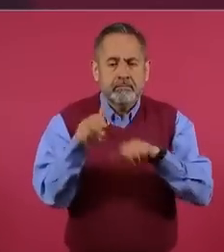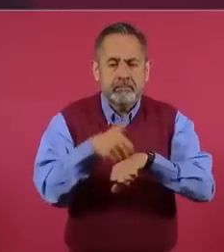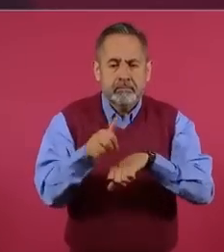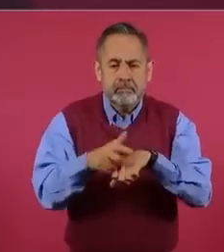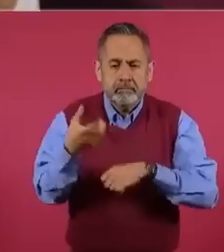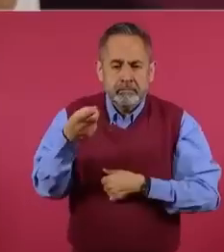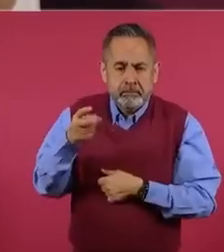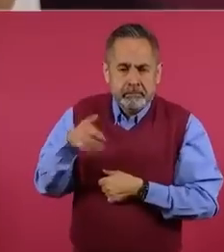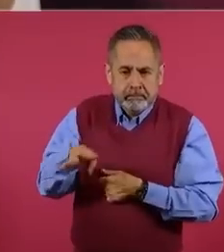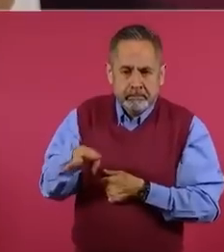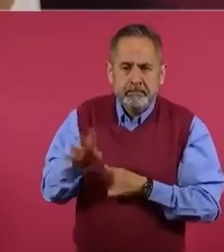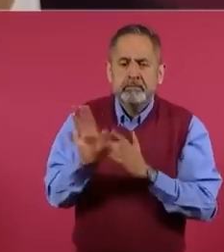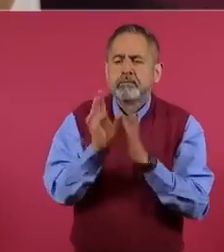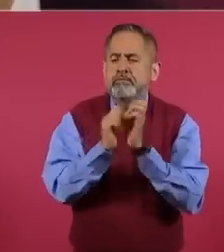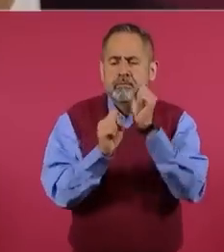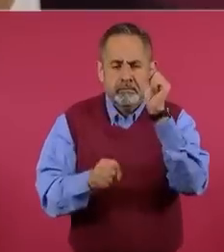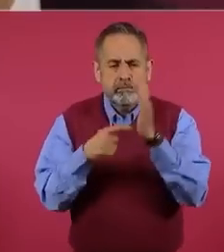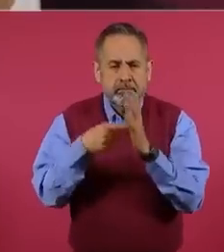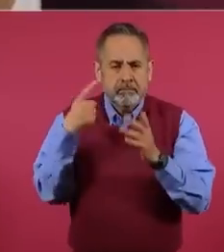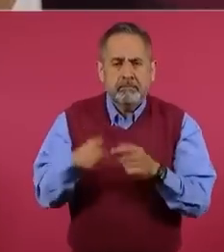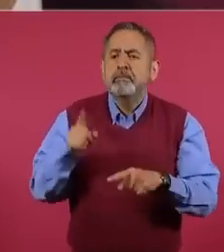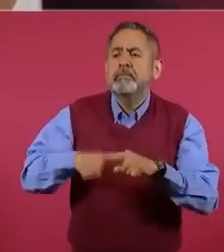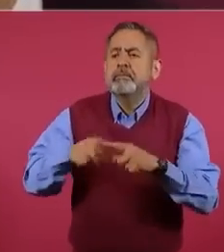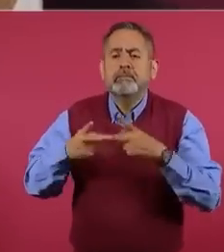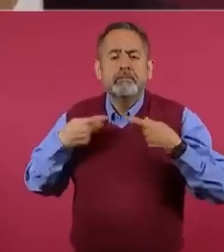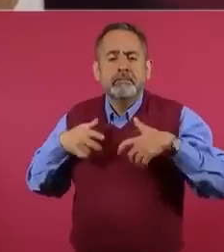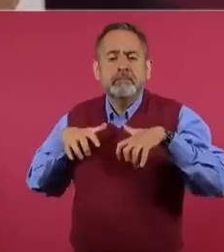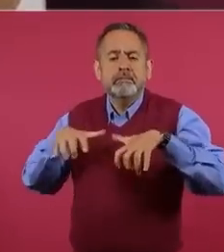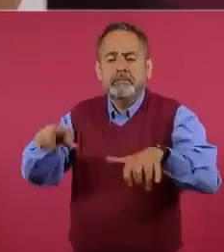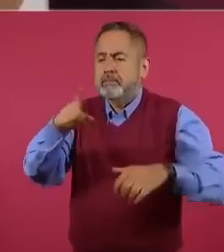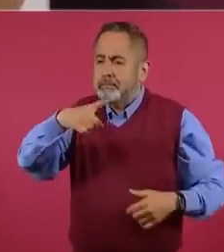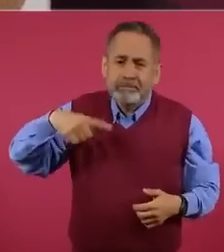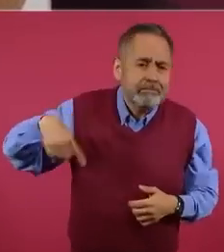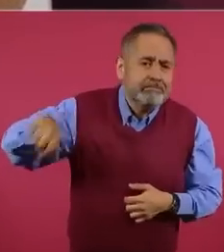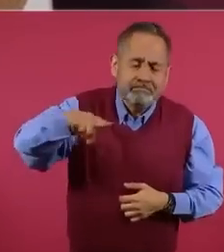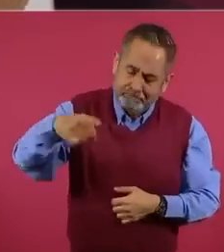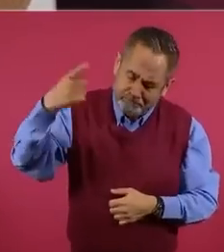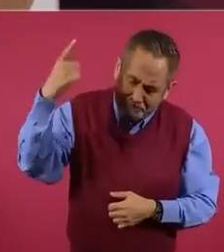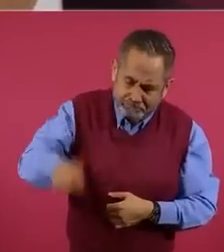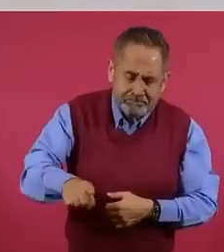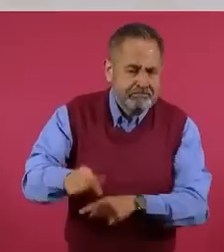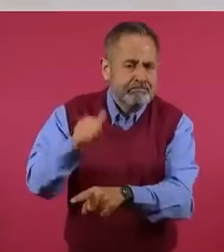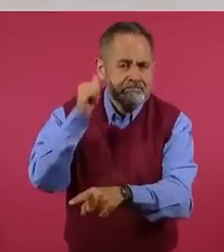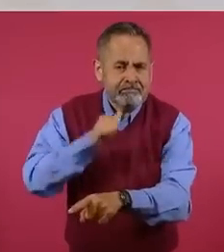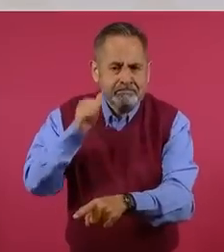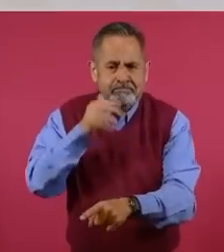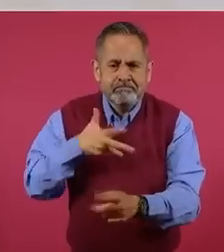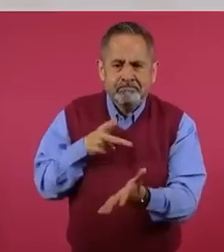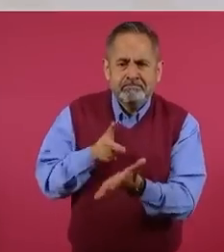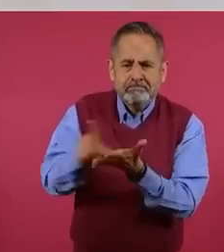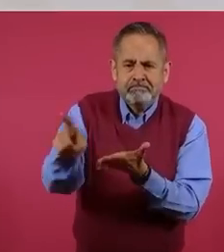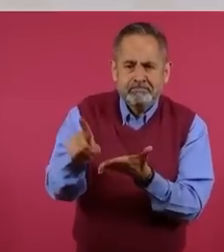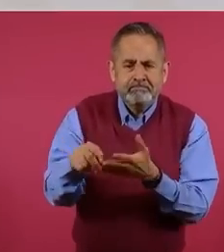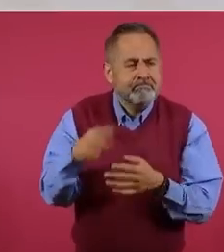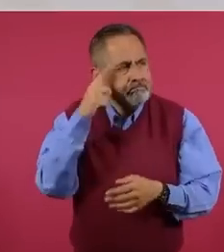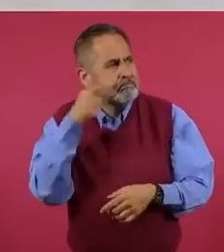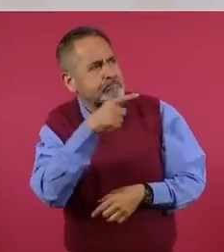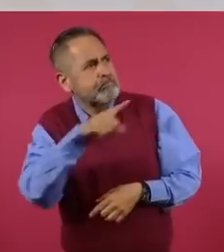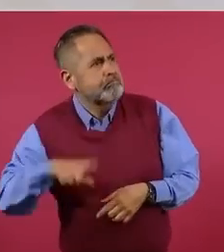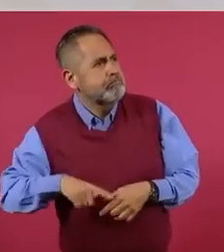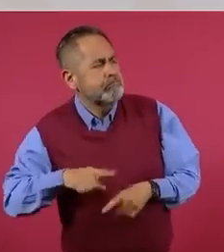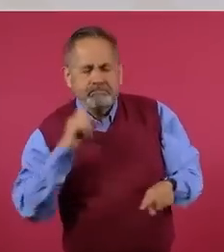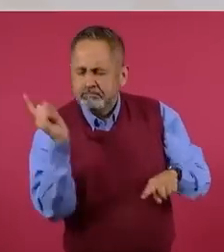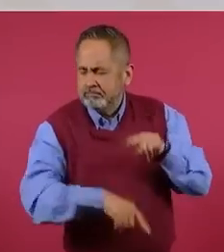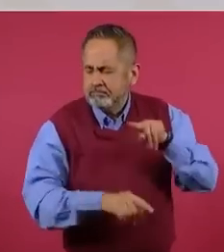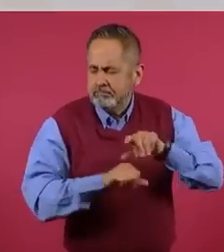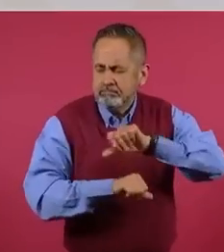de nuestra Constitución que el pueblo tiene en todo momento el derecho de cambiar la forma de su gobierno,